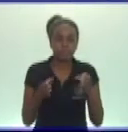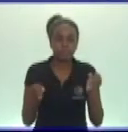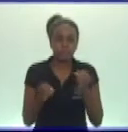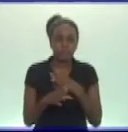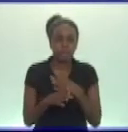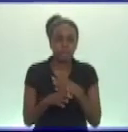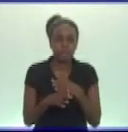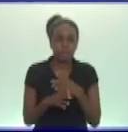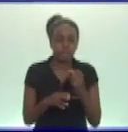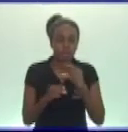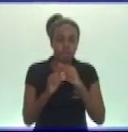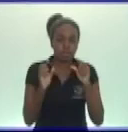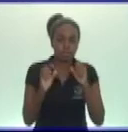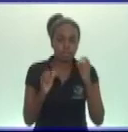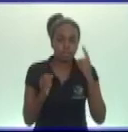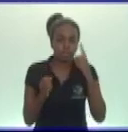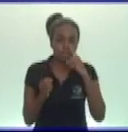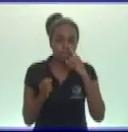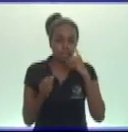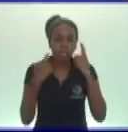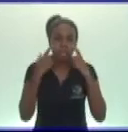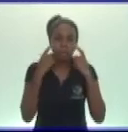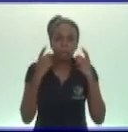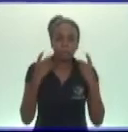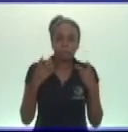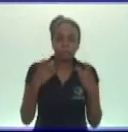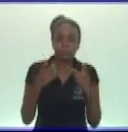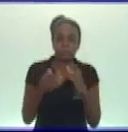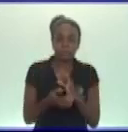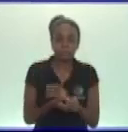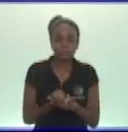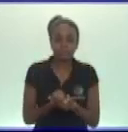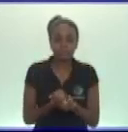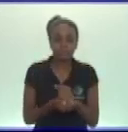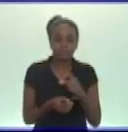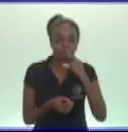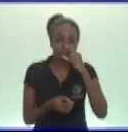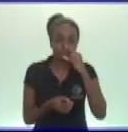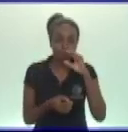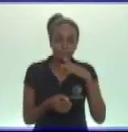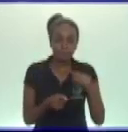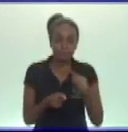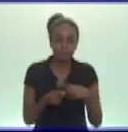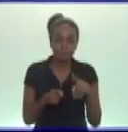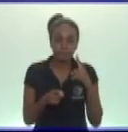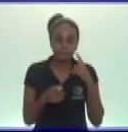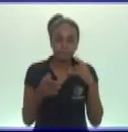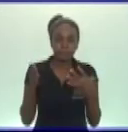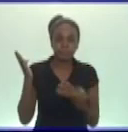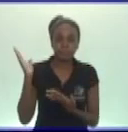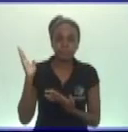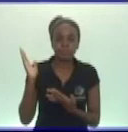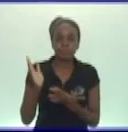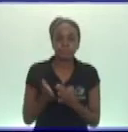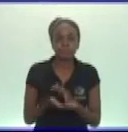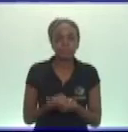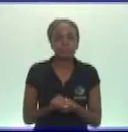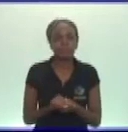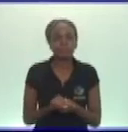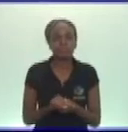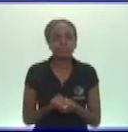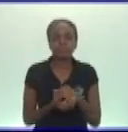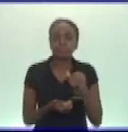oración termina con es importante. En el caso del inciso B, Gregorio Samsa creyó, deben